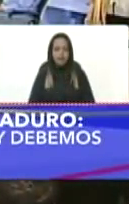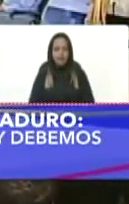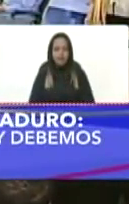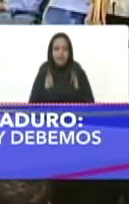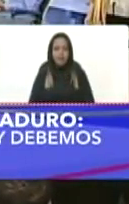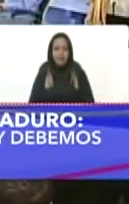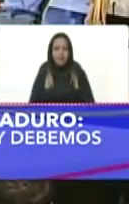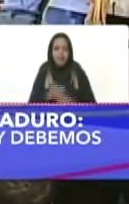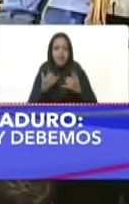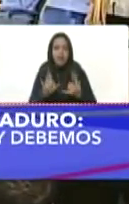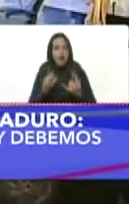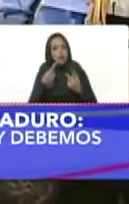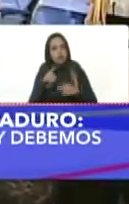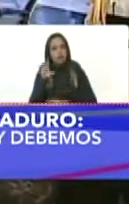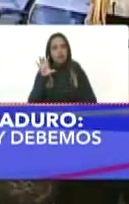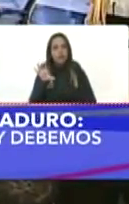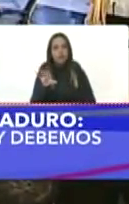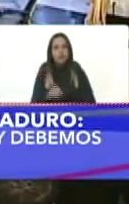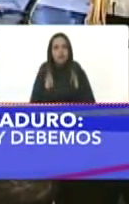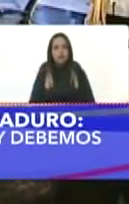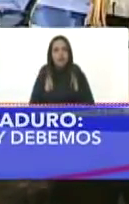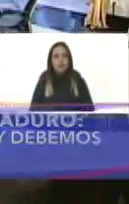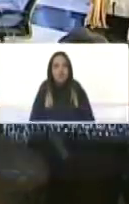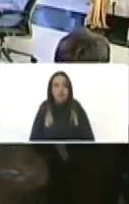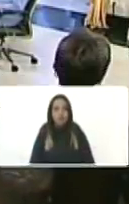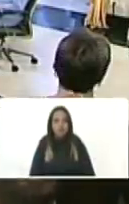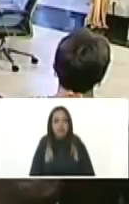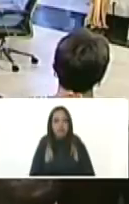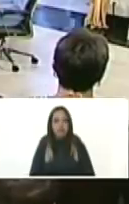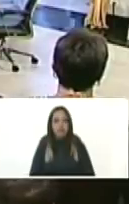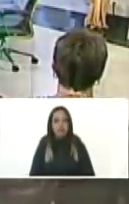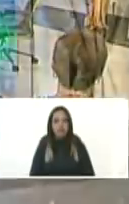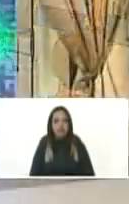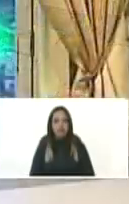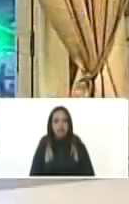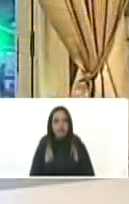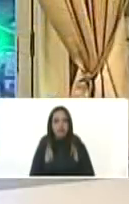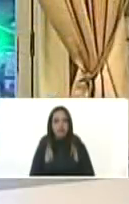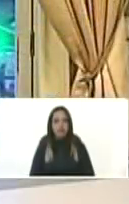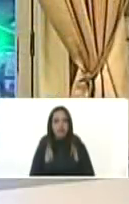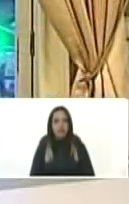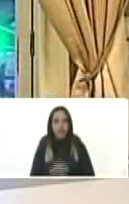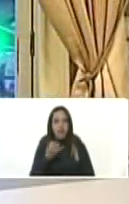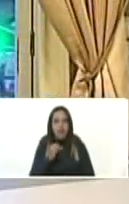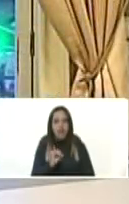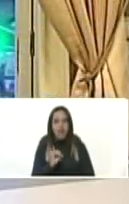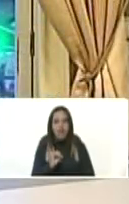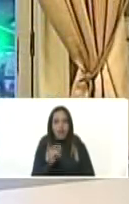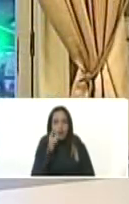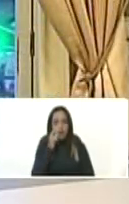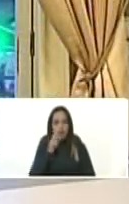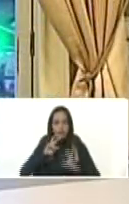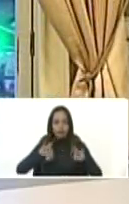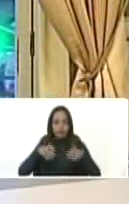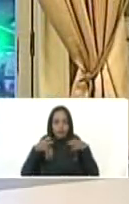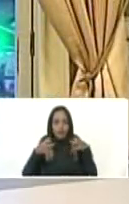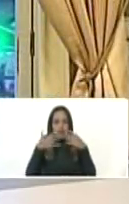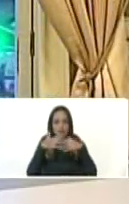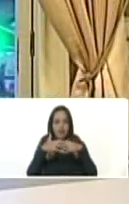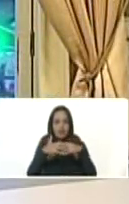Bueno, vámonos para Guanarito, pues. Guanarito, allá está Rafael Calle reinaugurando una planta